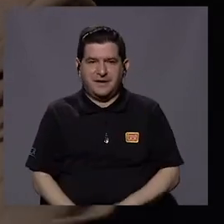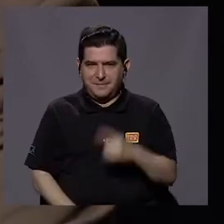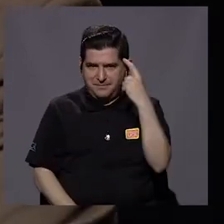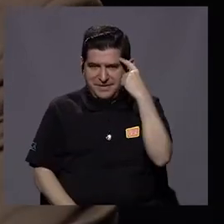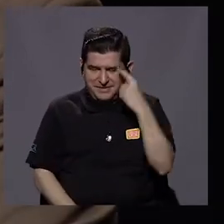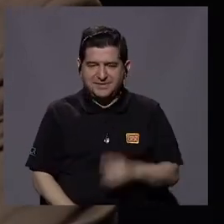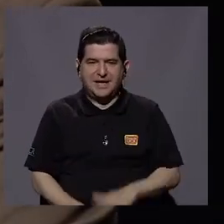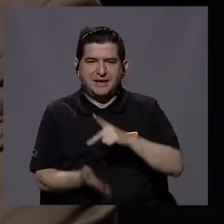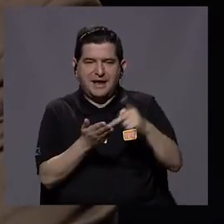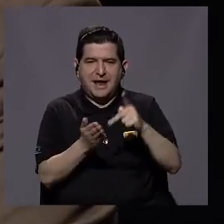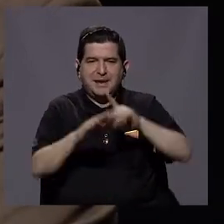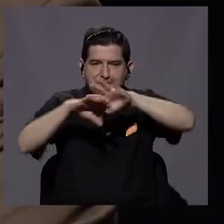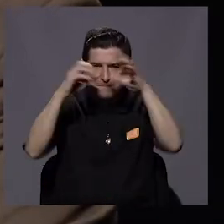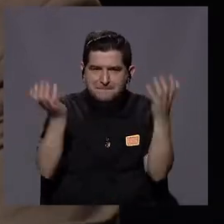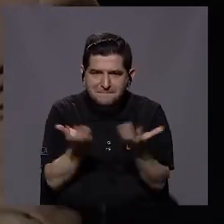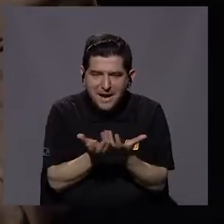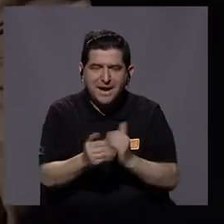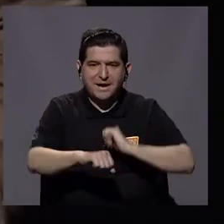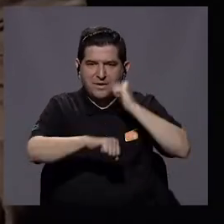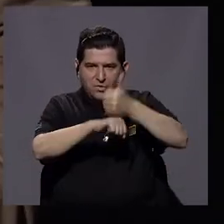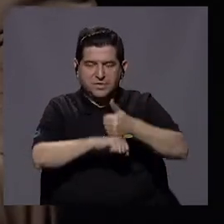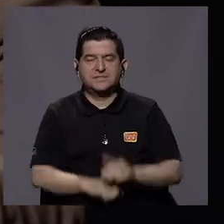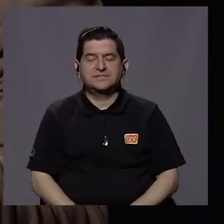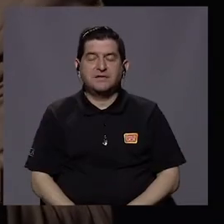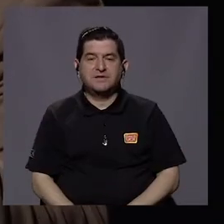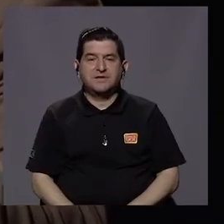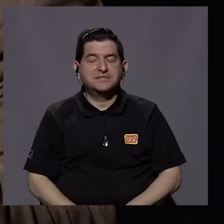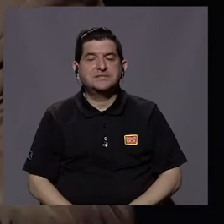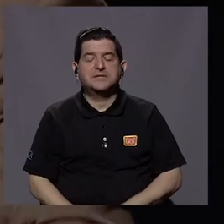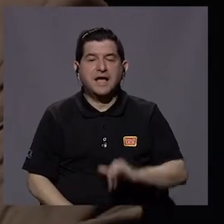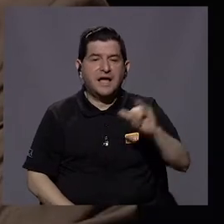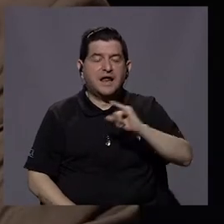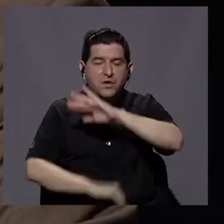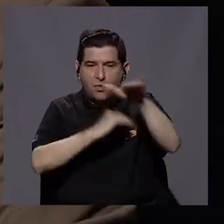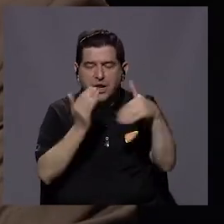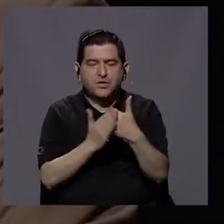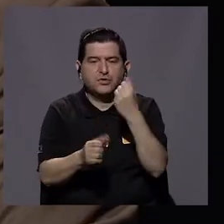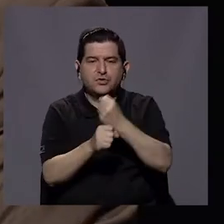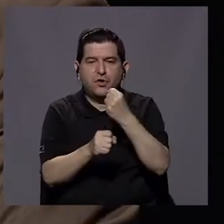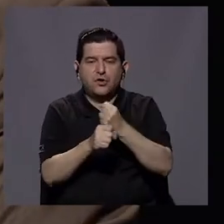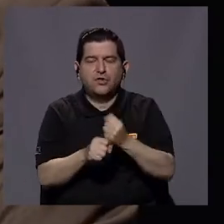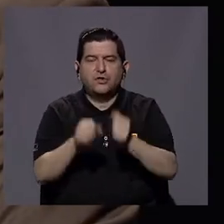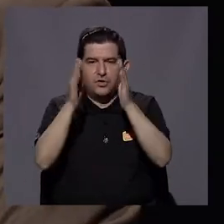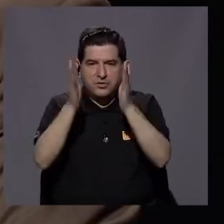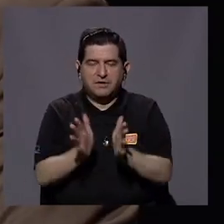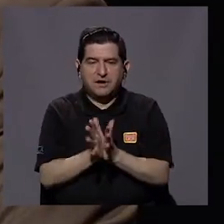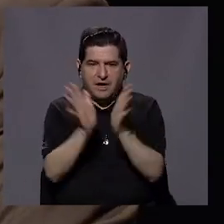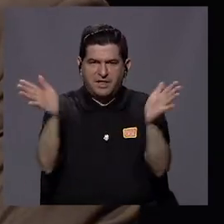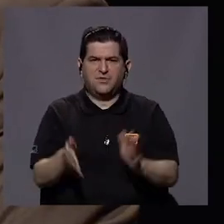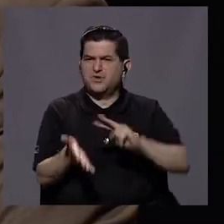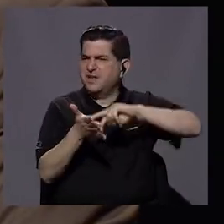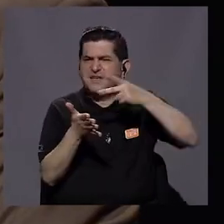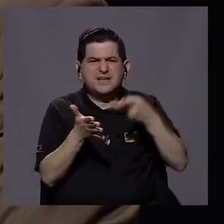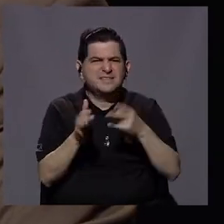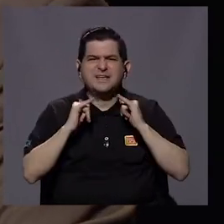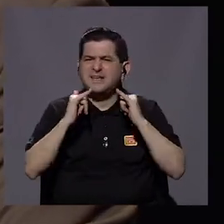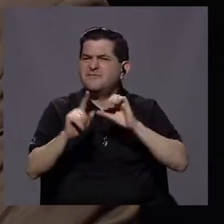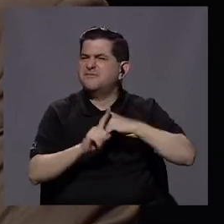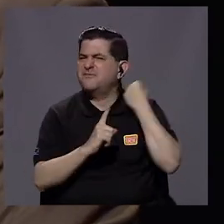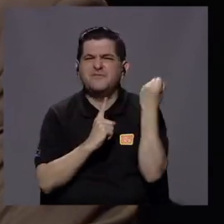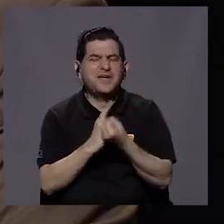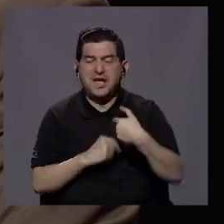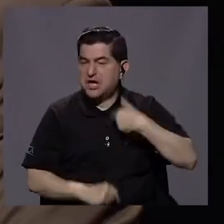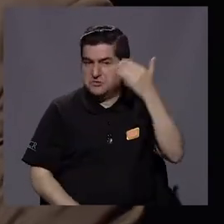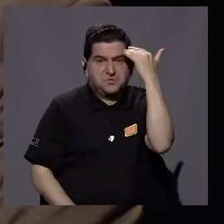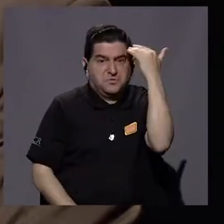global. El salario global pretende crear una base estandarizada de todos los empleados públicos, bajo las mismas condiciones. Yo quiero saber qué significa eso, porque no